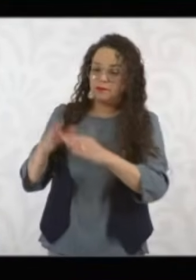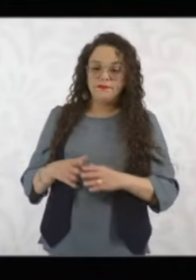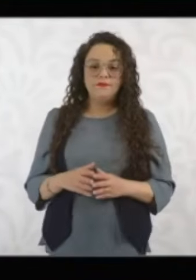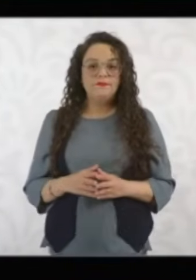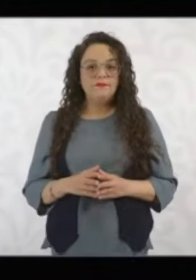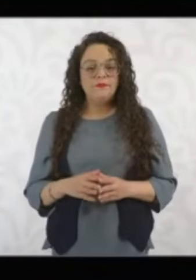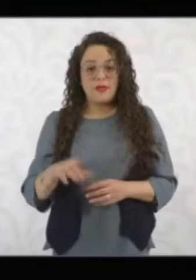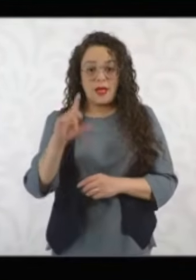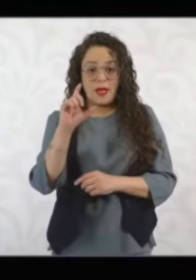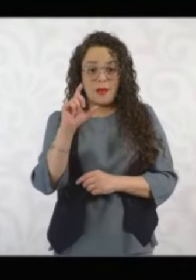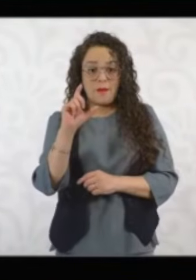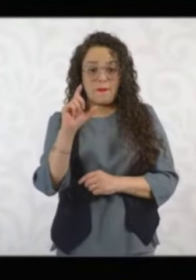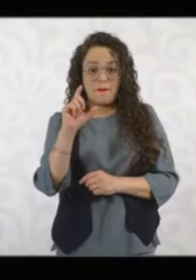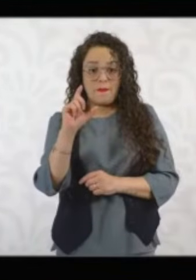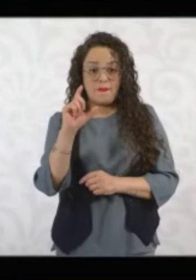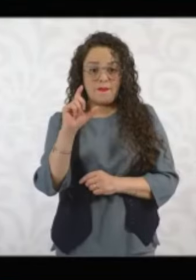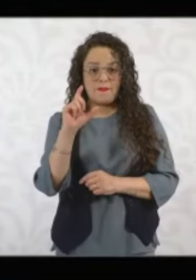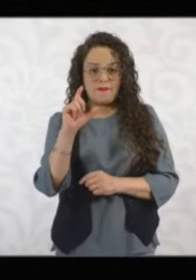los